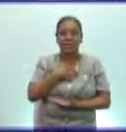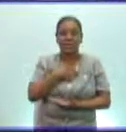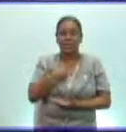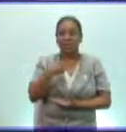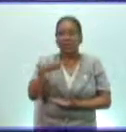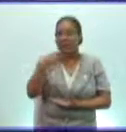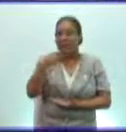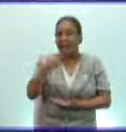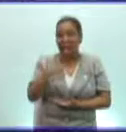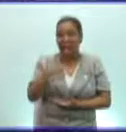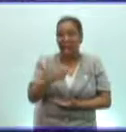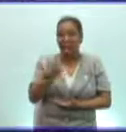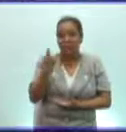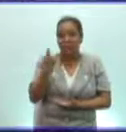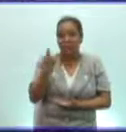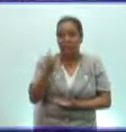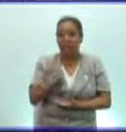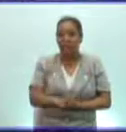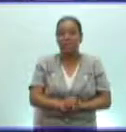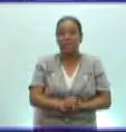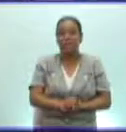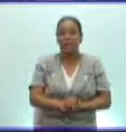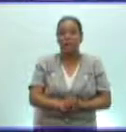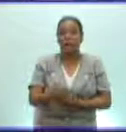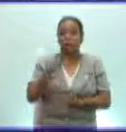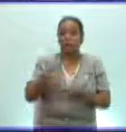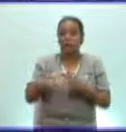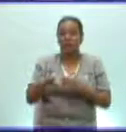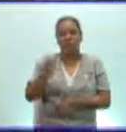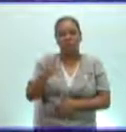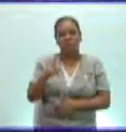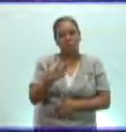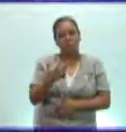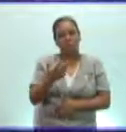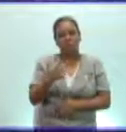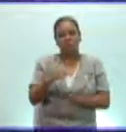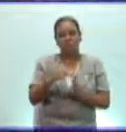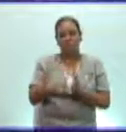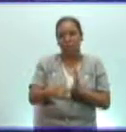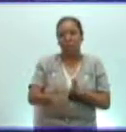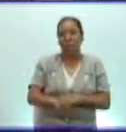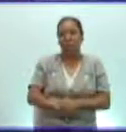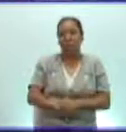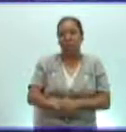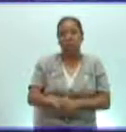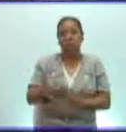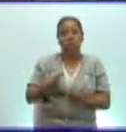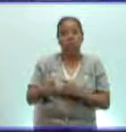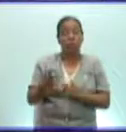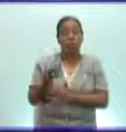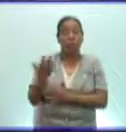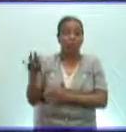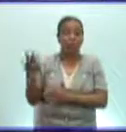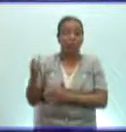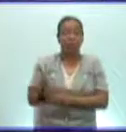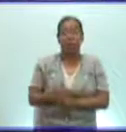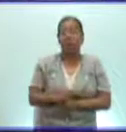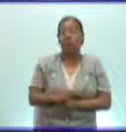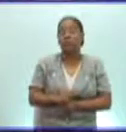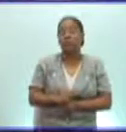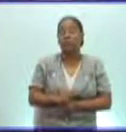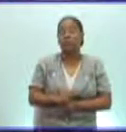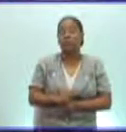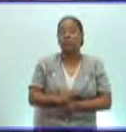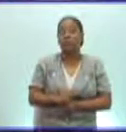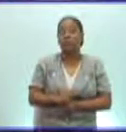un 6, incluso más bajo, un 5,5. Y hay plantas ornamentales o de jardín, pues como